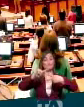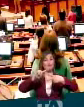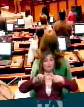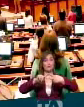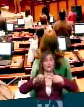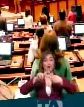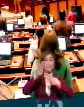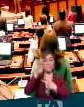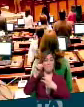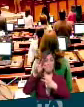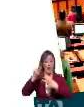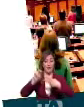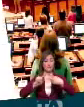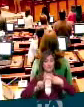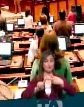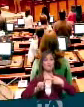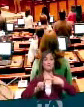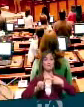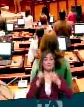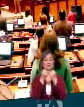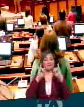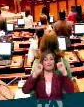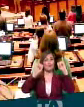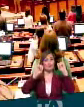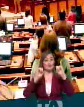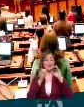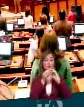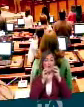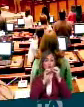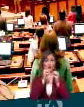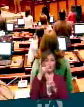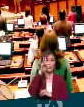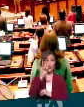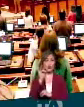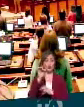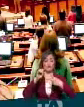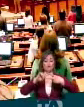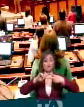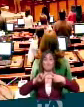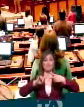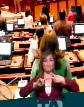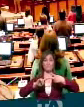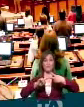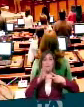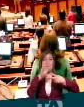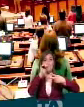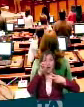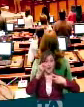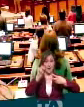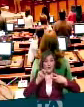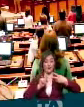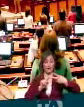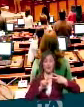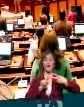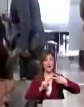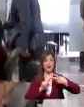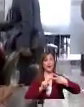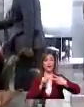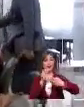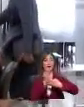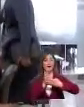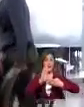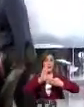del BAN y Ortiz es independiente. En Pachacutic hubo una baja, la de Omar Ceballos, que ahora es BAN, y la separación de Mireya